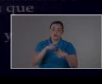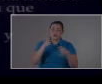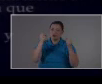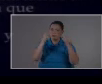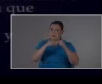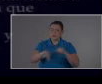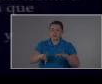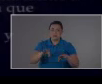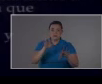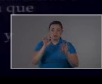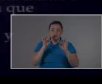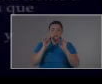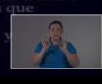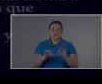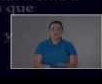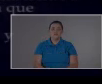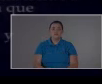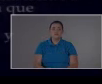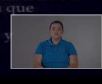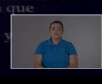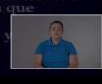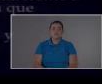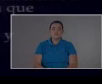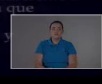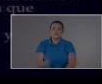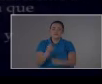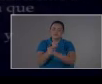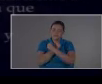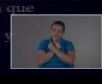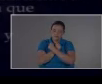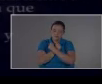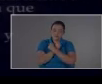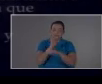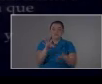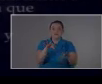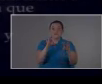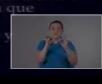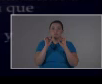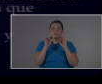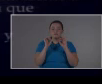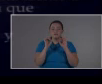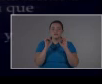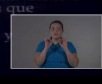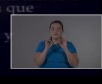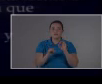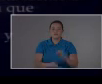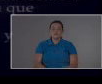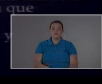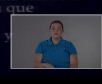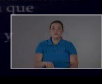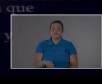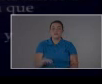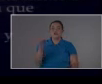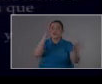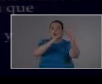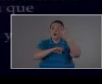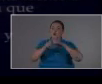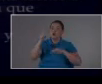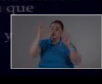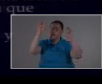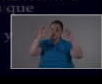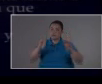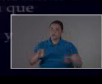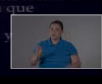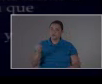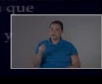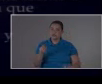las pérdidas de algo o alguien que amamos. Algo o alguien. Mire eso. O sea que no solamente